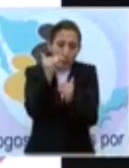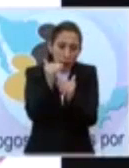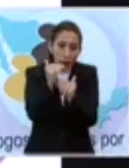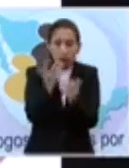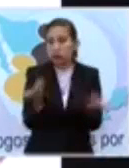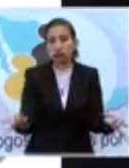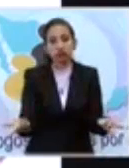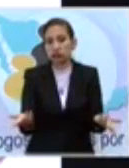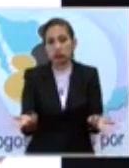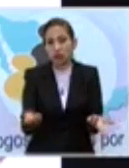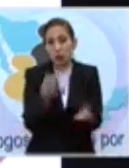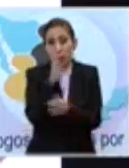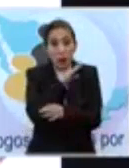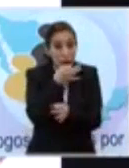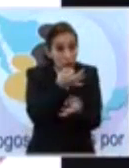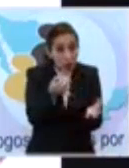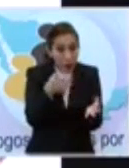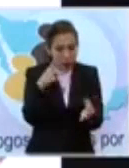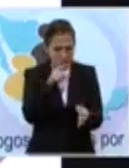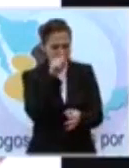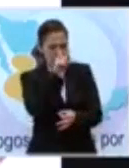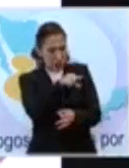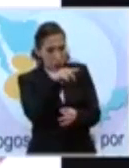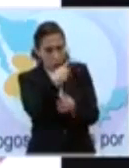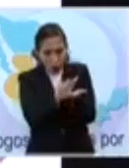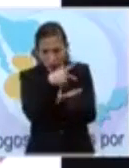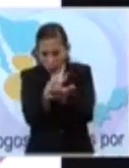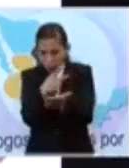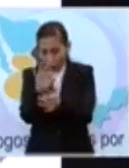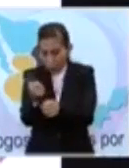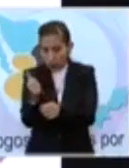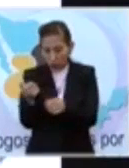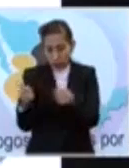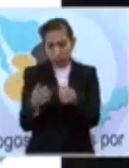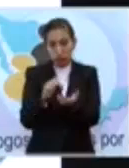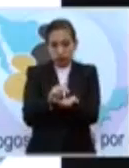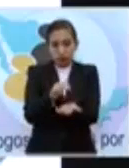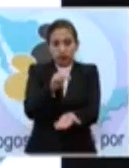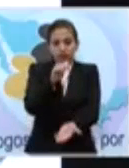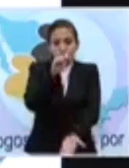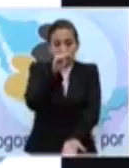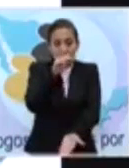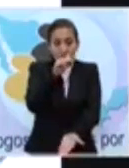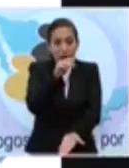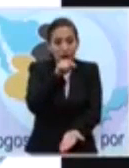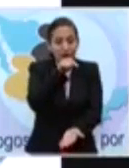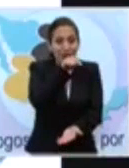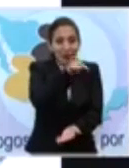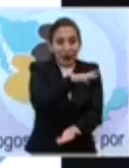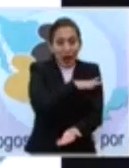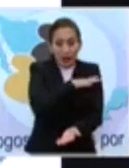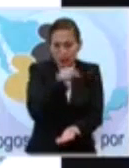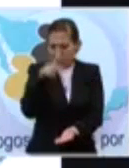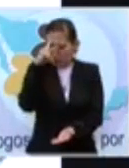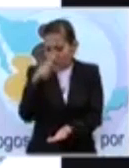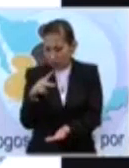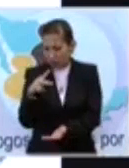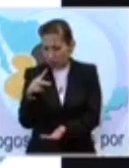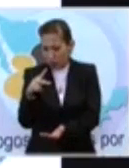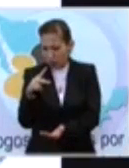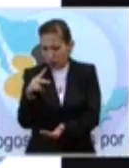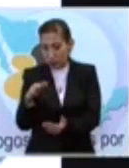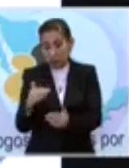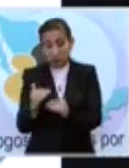sería necesariamente una mala noticia, pero que esta enorme cantidad de programas sociales coexista con que México tiene